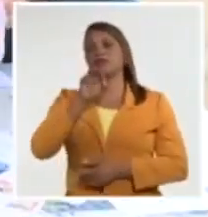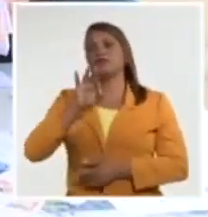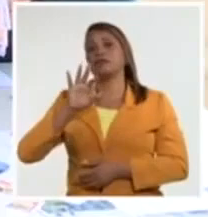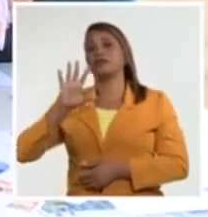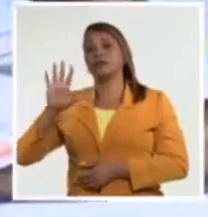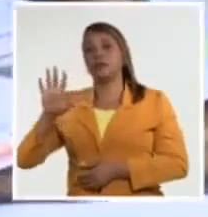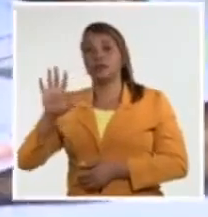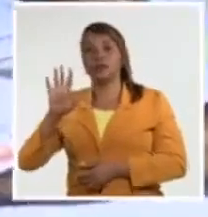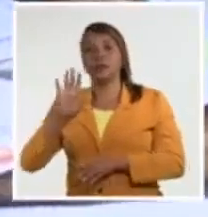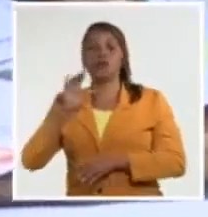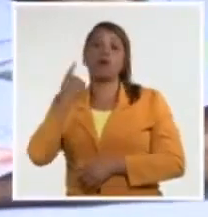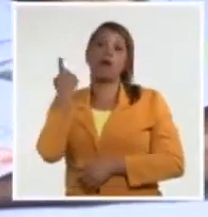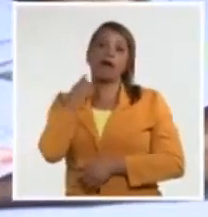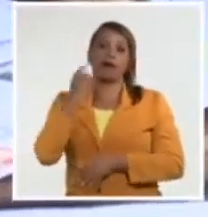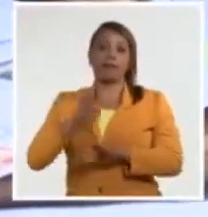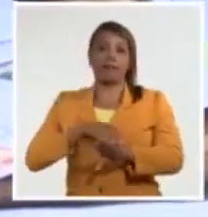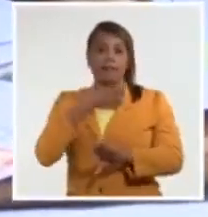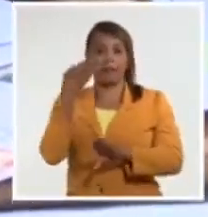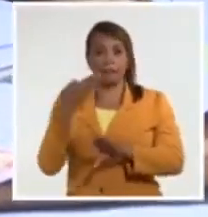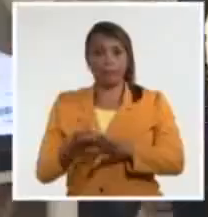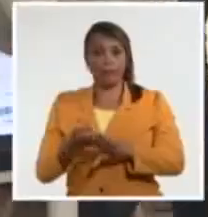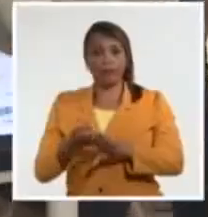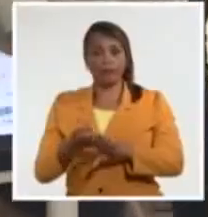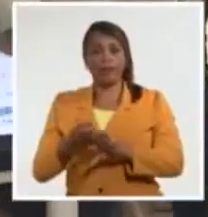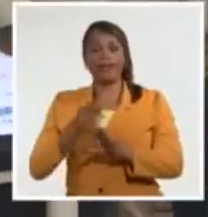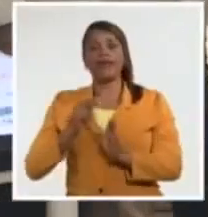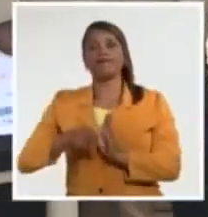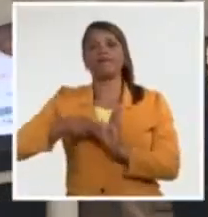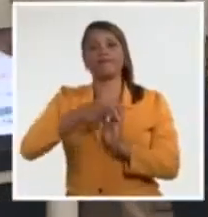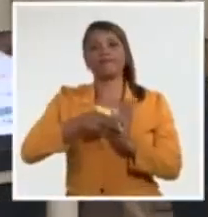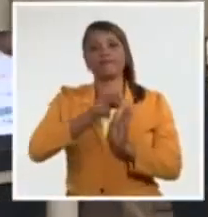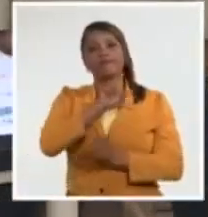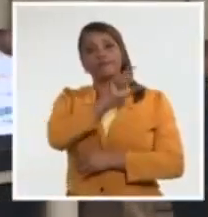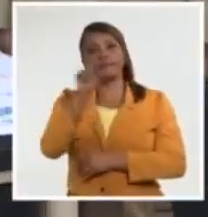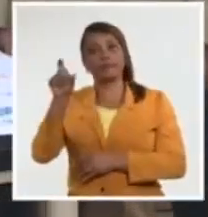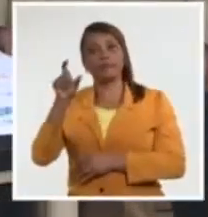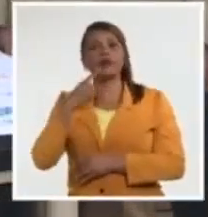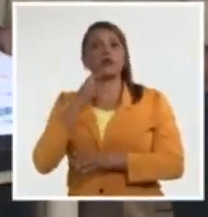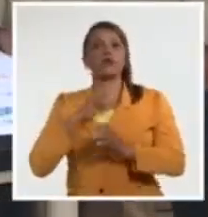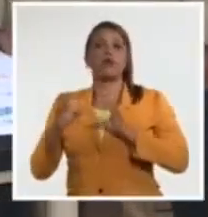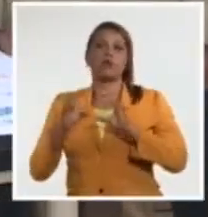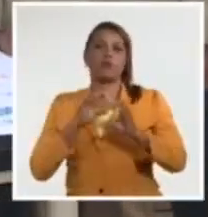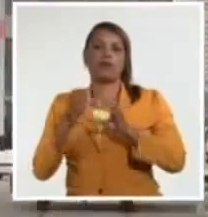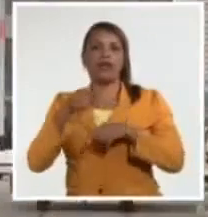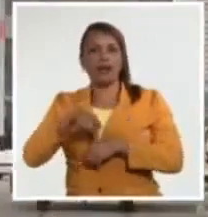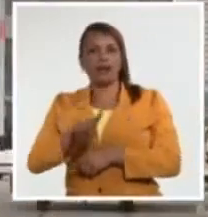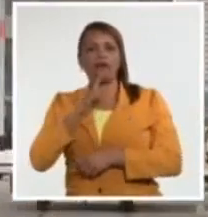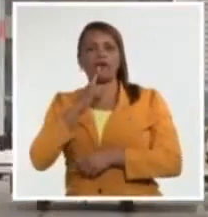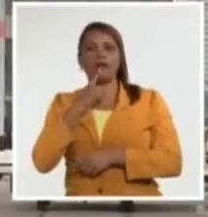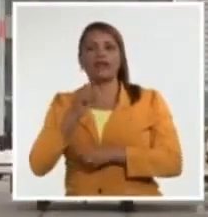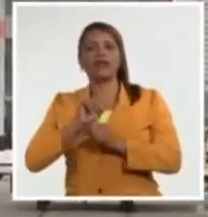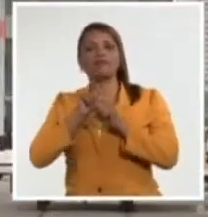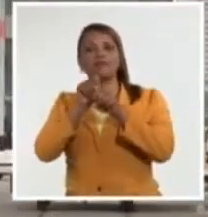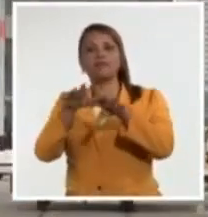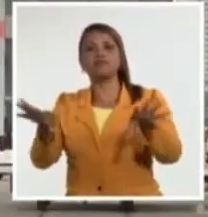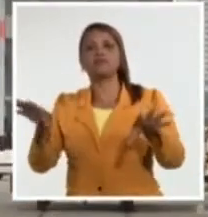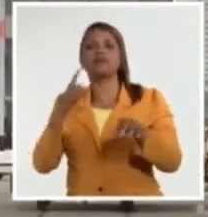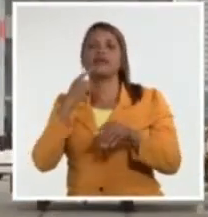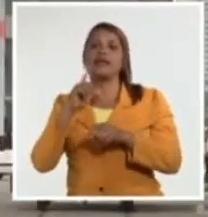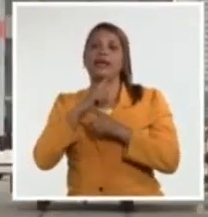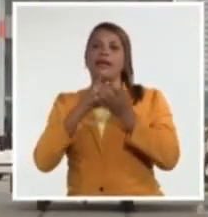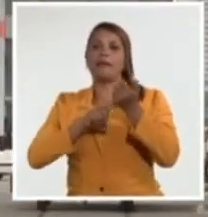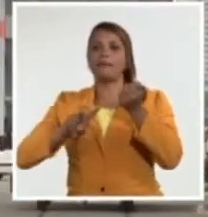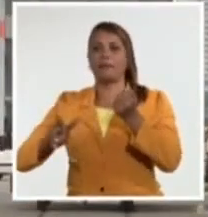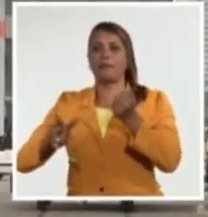185 años después, el ferrocarril une y comunica, llega a todas las provincias